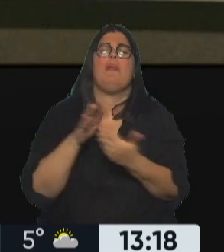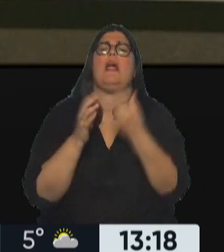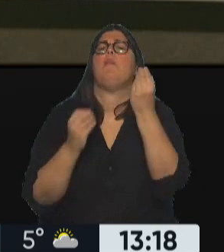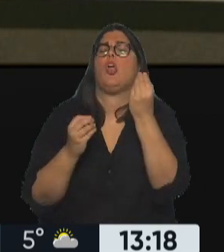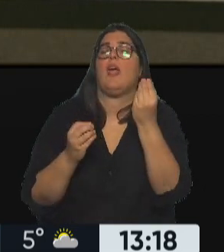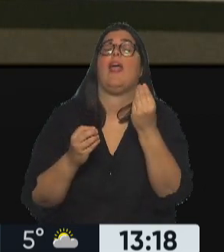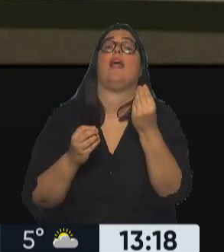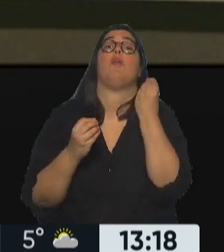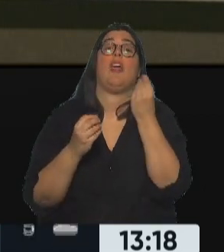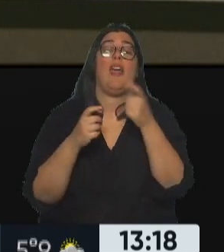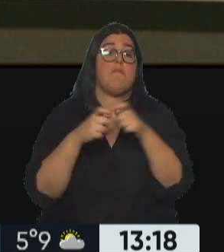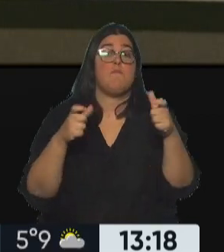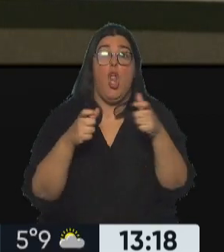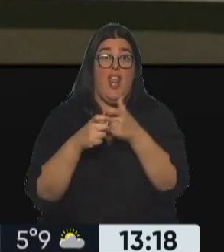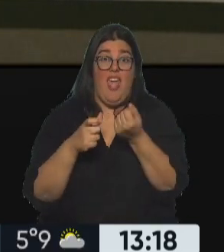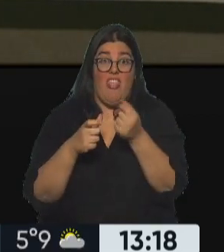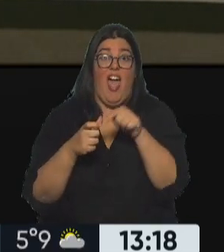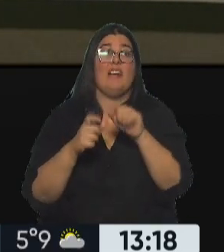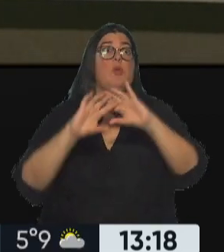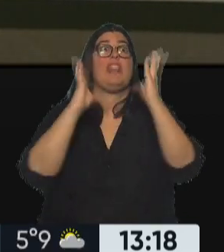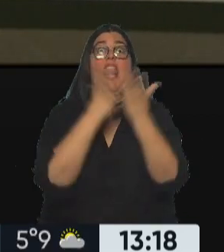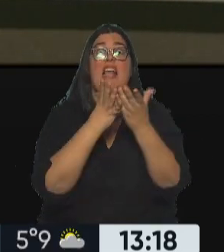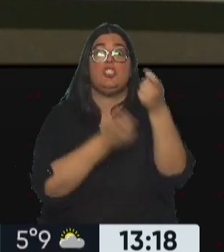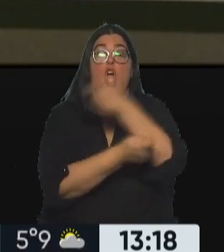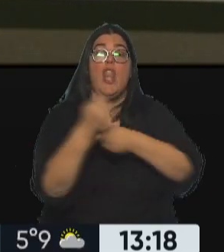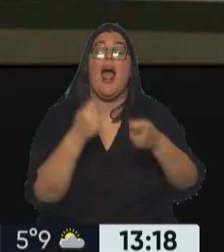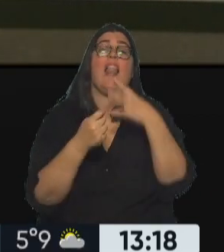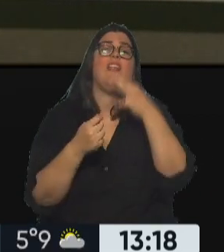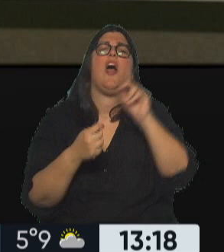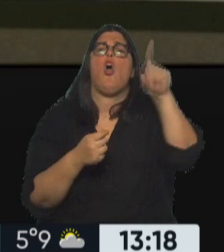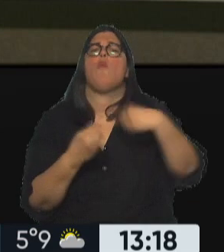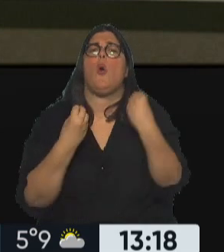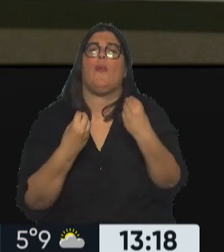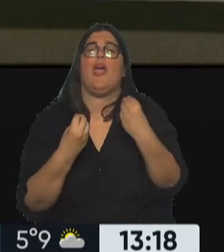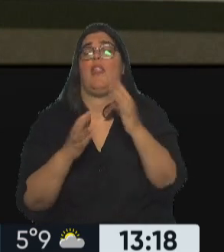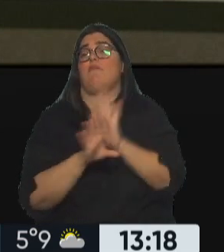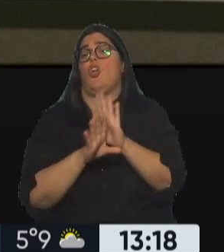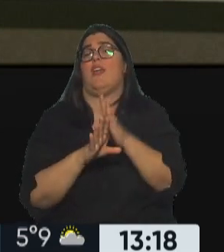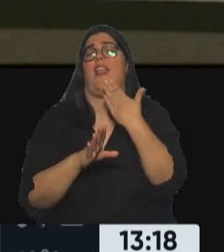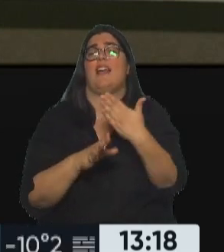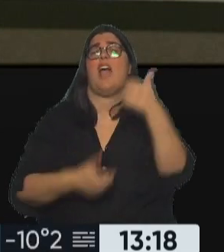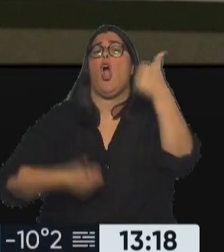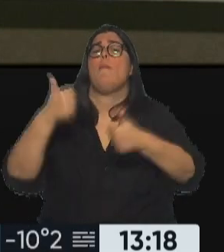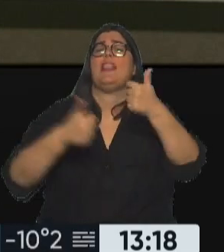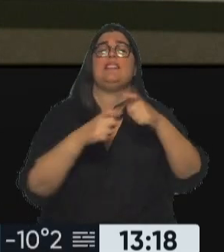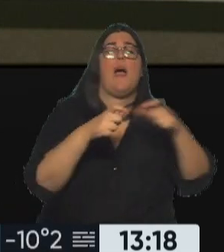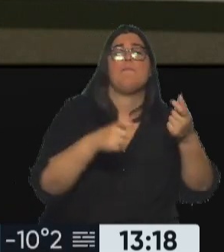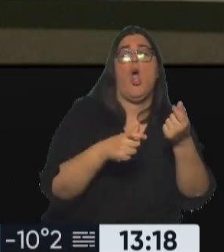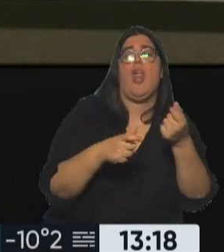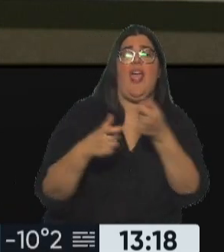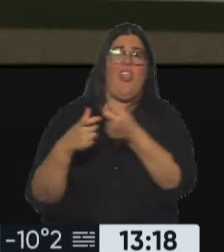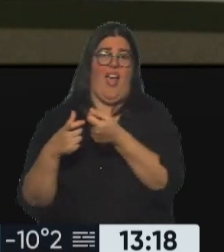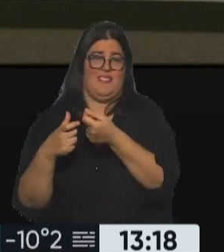a nivel internacional es esencialmente el resultado de una competencia entre monedas. Dentro del ámbito